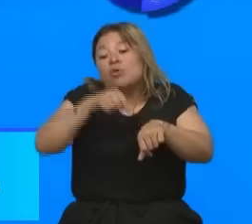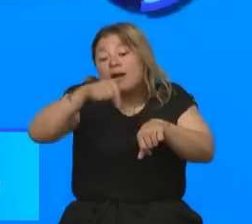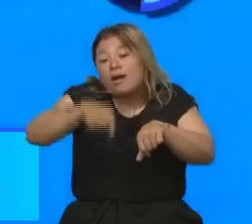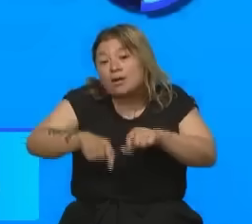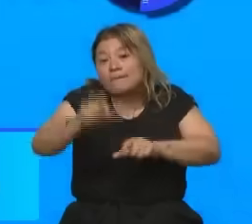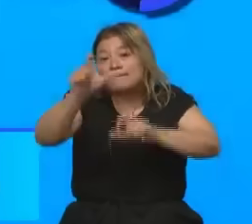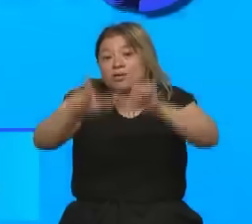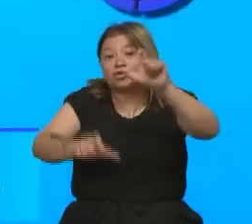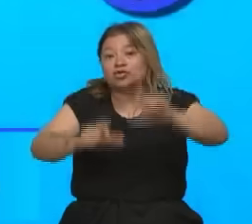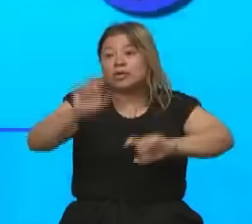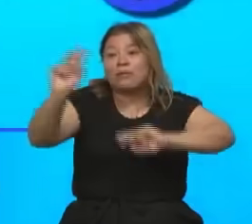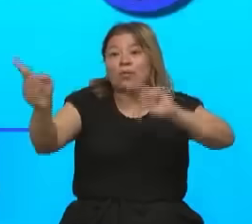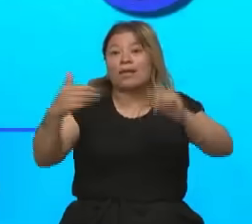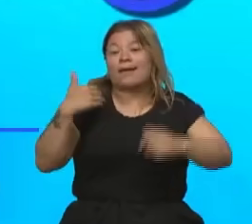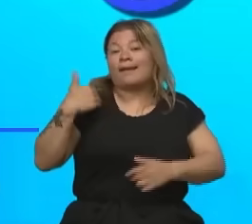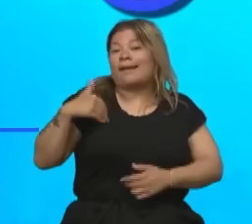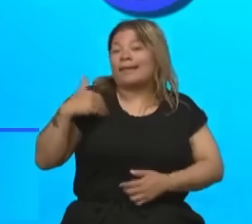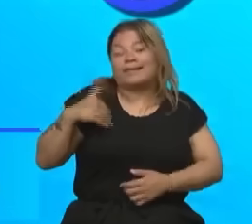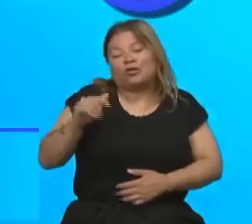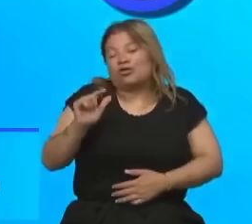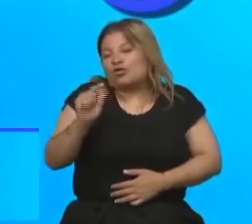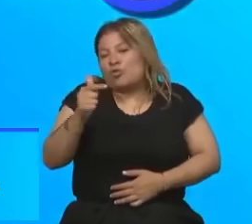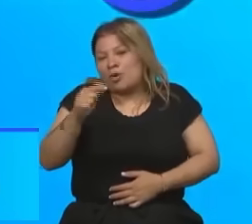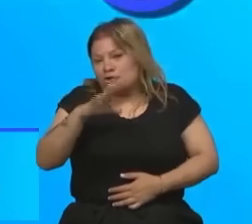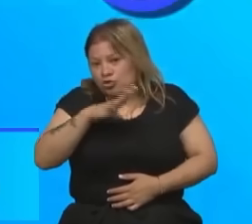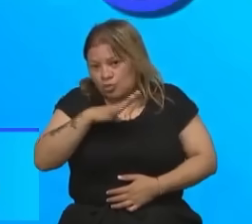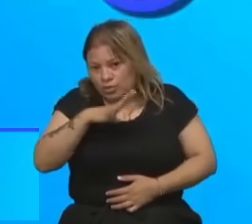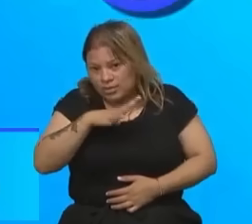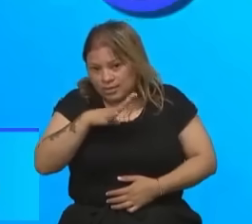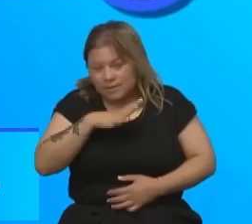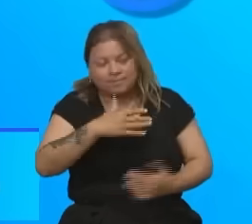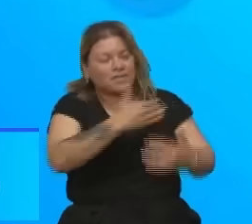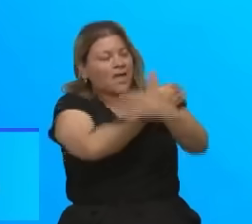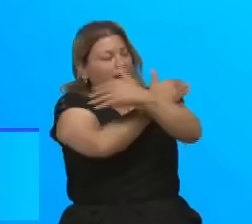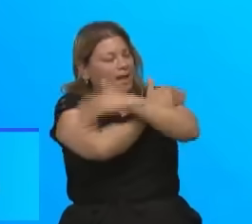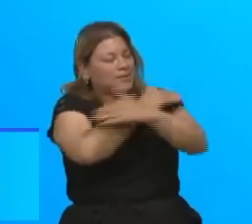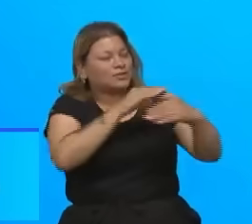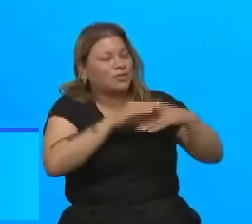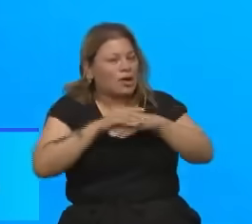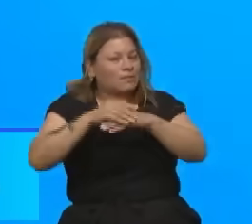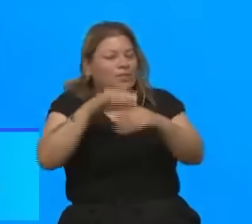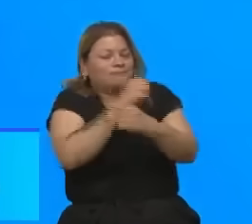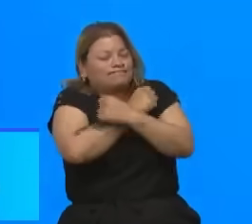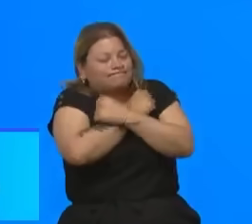argentino, mendocino menos, de entre los fallecidos. Abrazo, querido amigo, y un